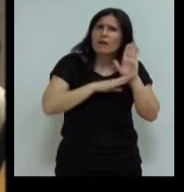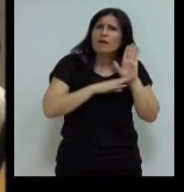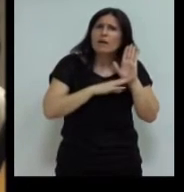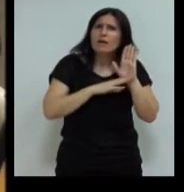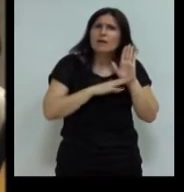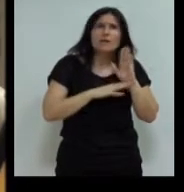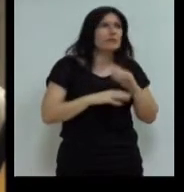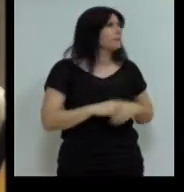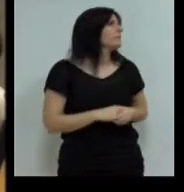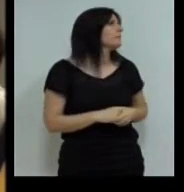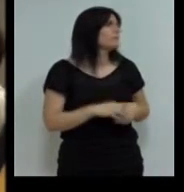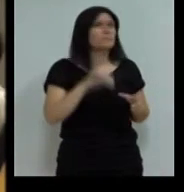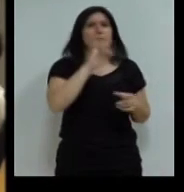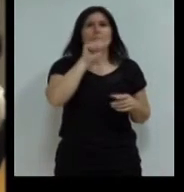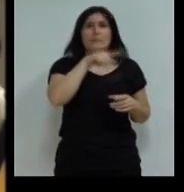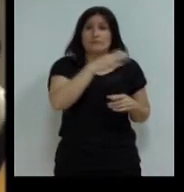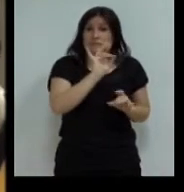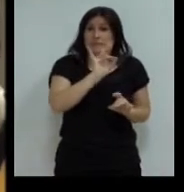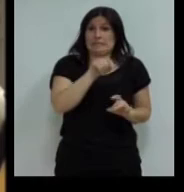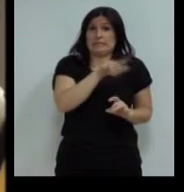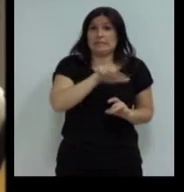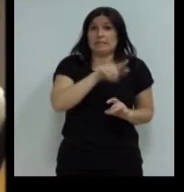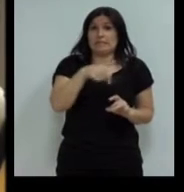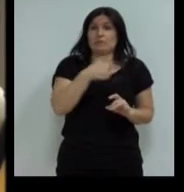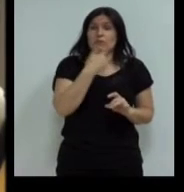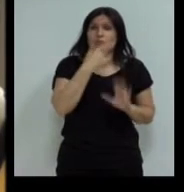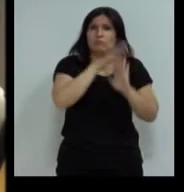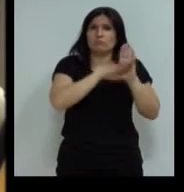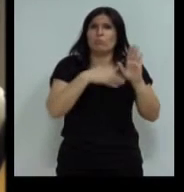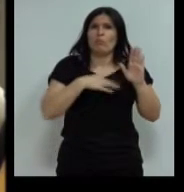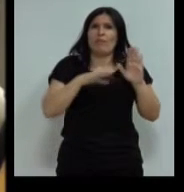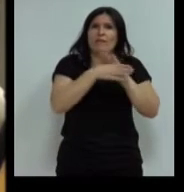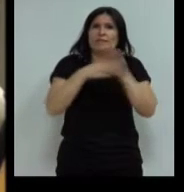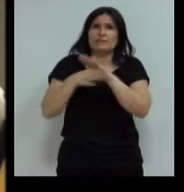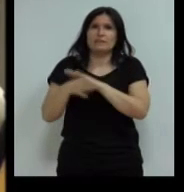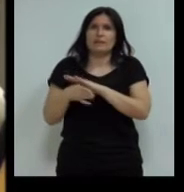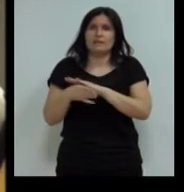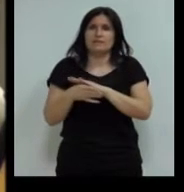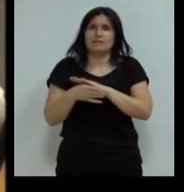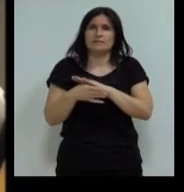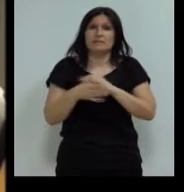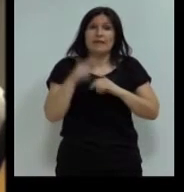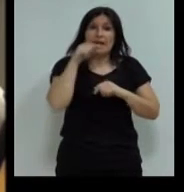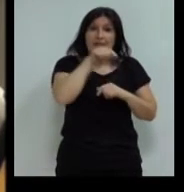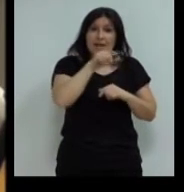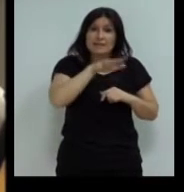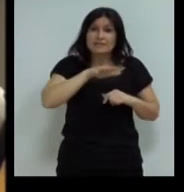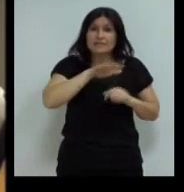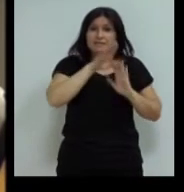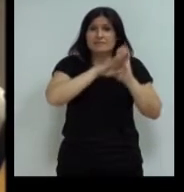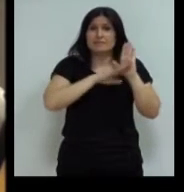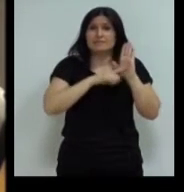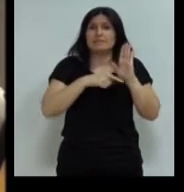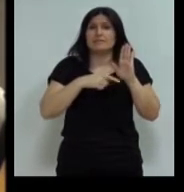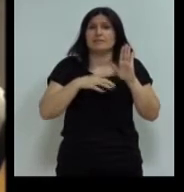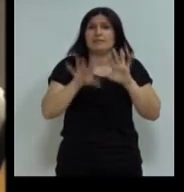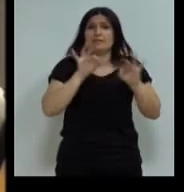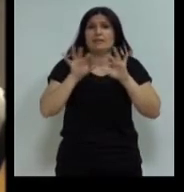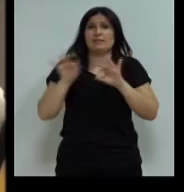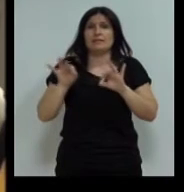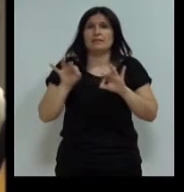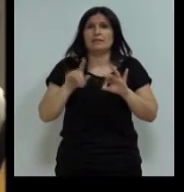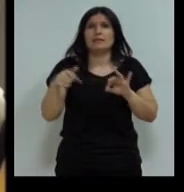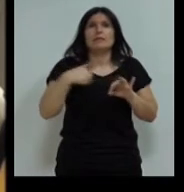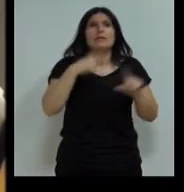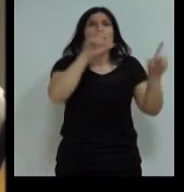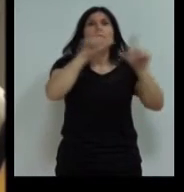accesible, quiero decir que es el tiempo y no el es sitio donde accesible. Reposadamente se podría hacer la accesibilidad. Esa Claro, que es por lo que me difícil cuentan llegar las en el directo. televisiones, por lo que me